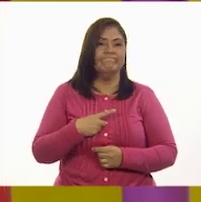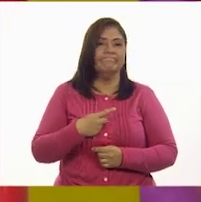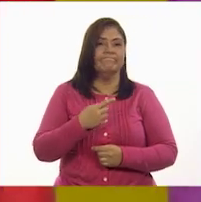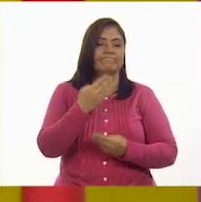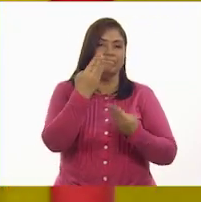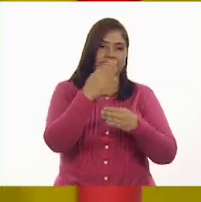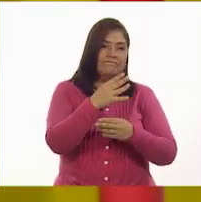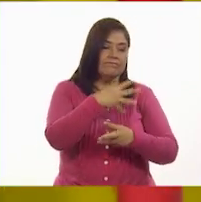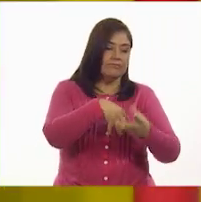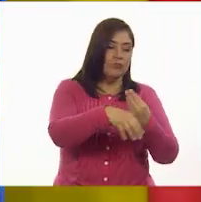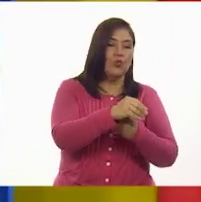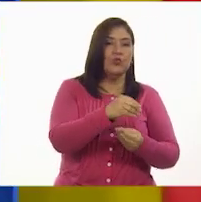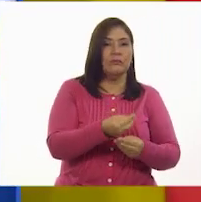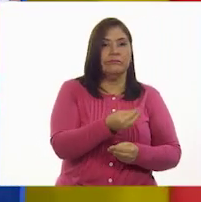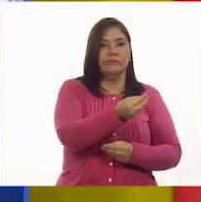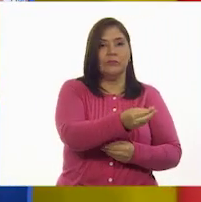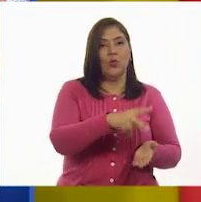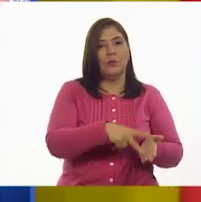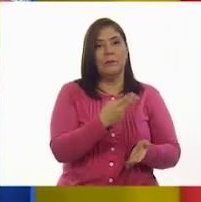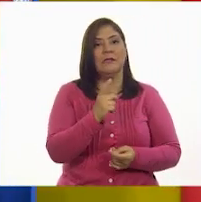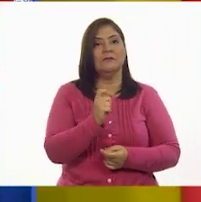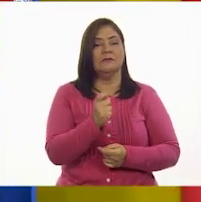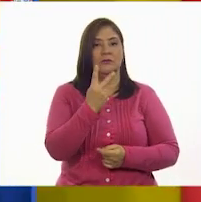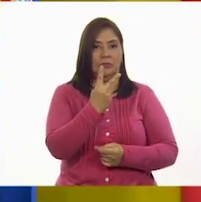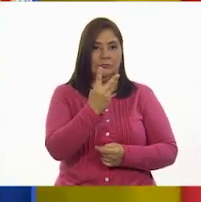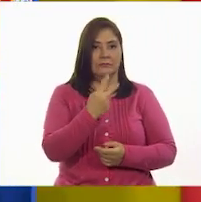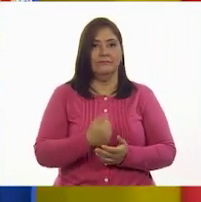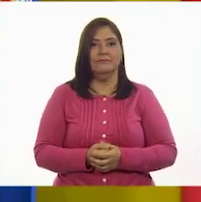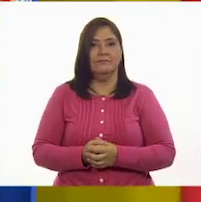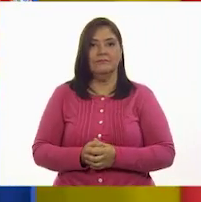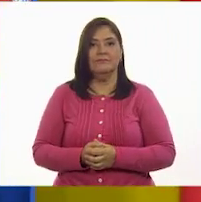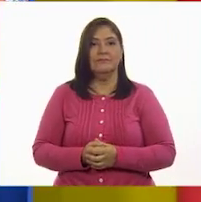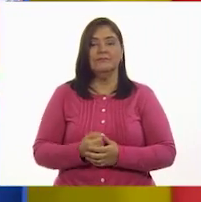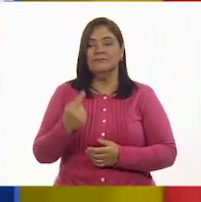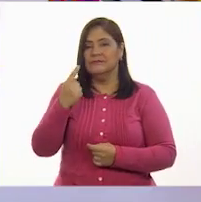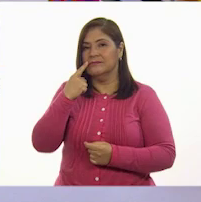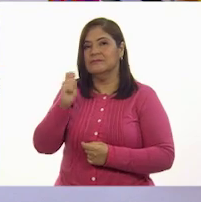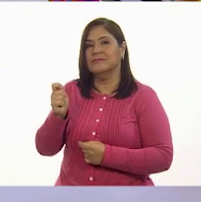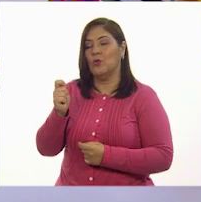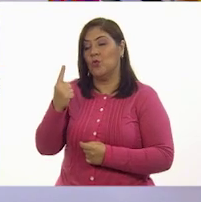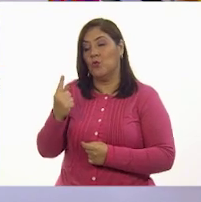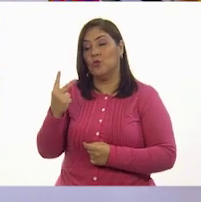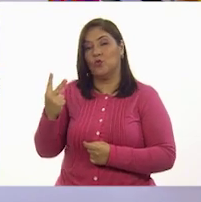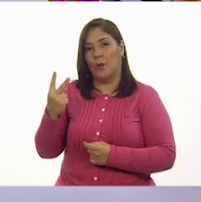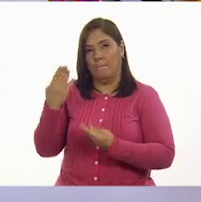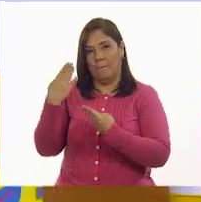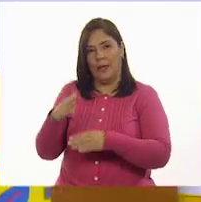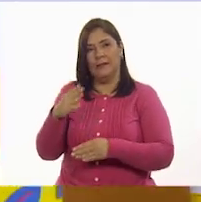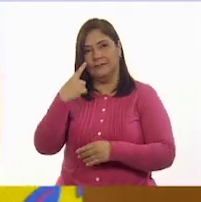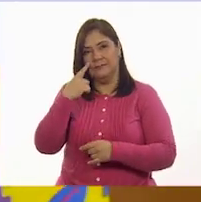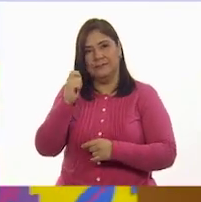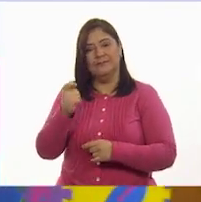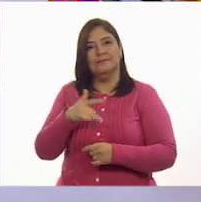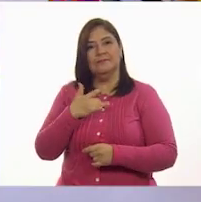banco dos. Vamos a regresar una y dos, y dos. Al banco. Ahora es mi